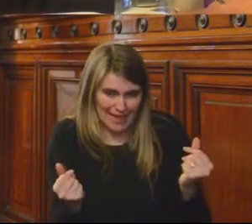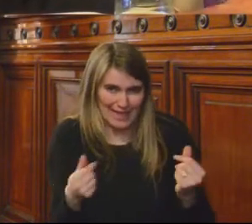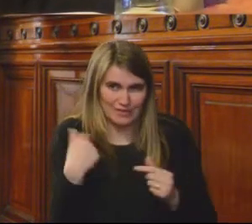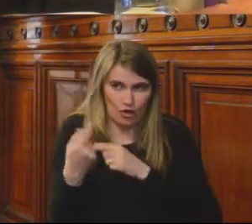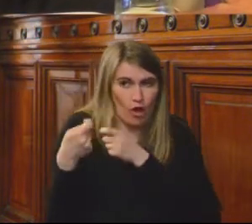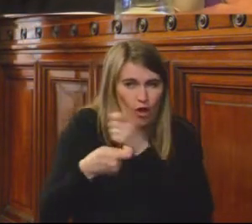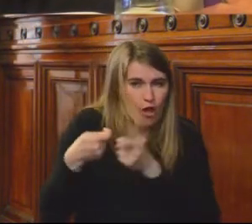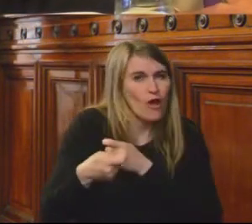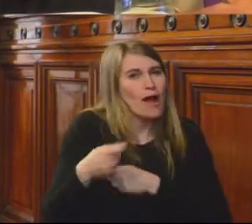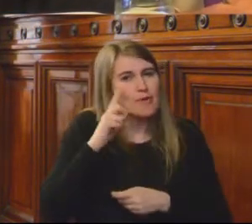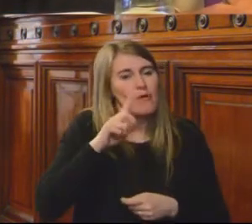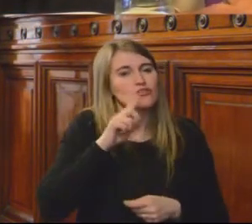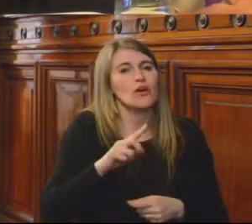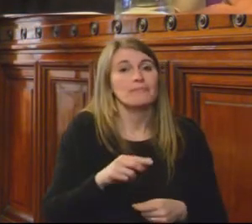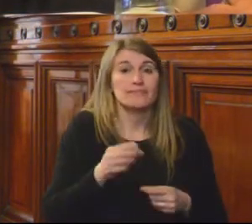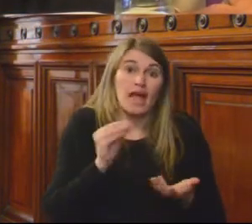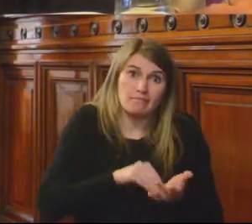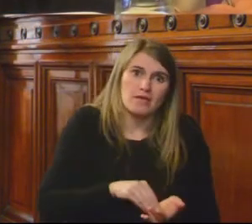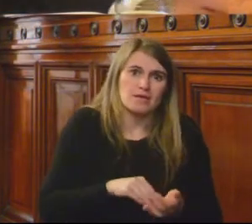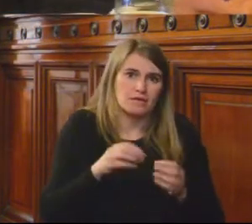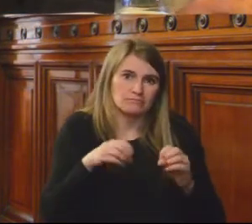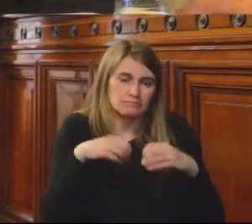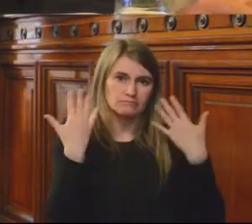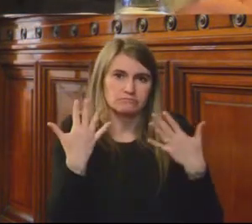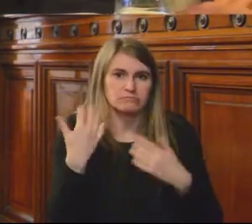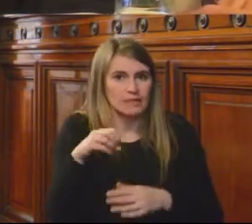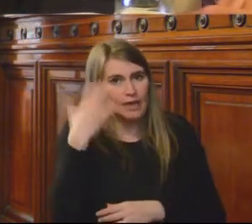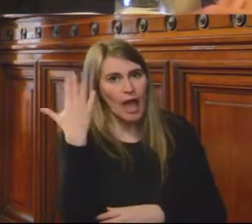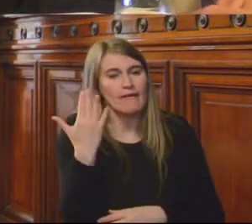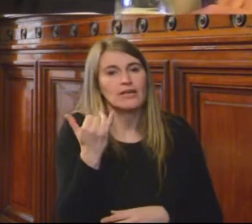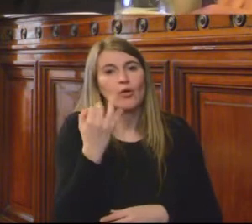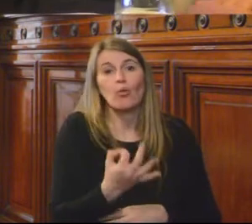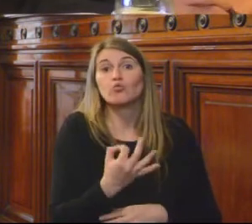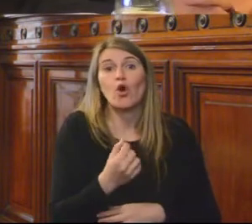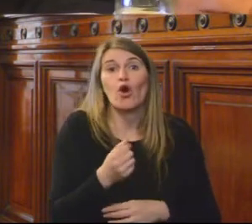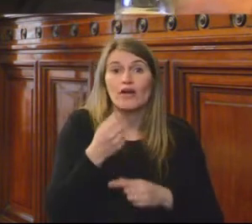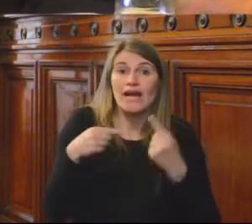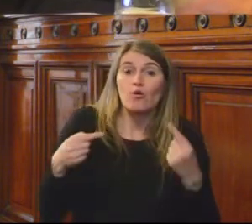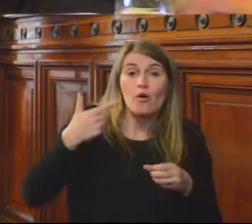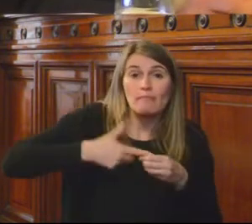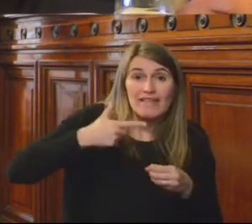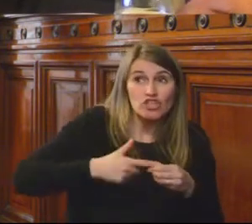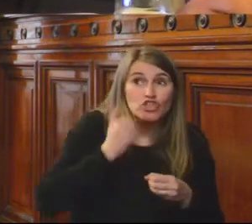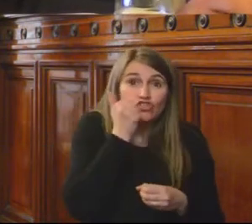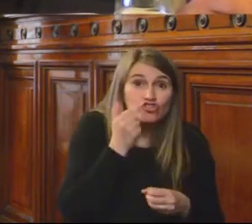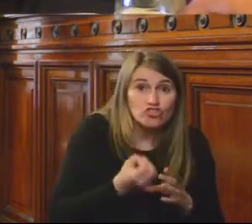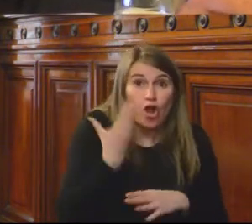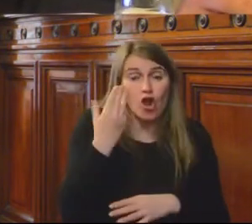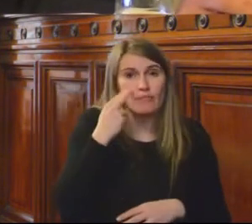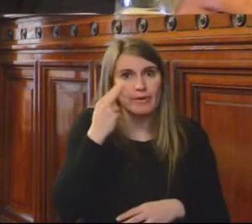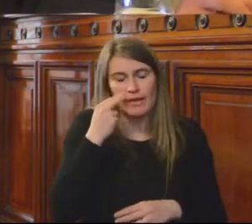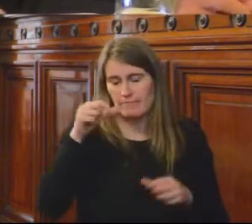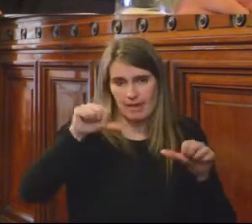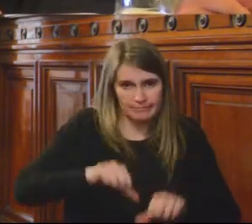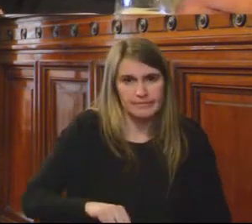además, en el marco de la abrupta y no casual, por supuesto, caída de los recursos provenientes del petróleo y de los crímenes económicos que